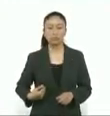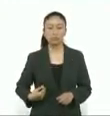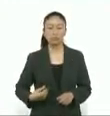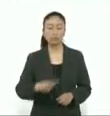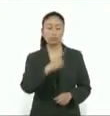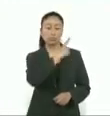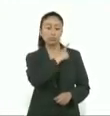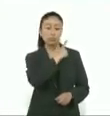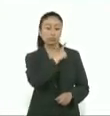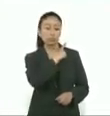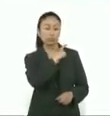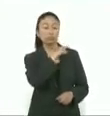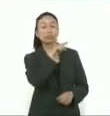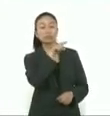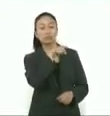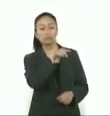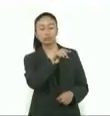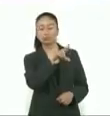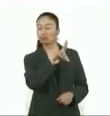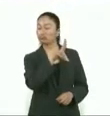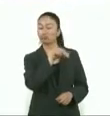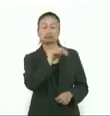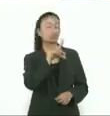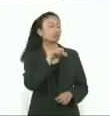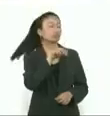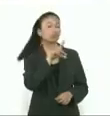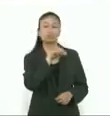está solo.